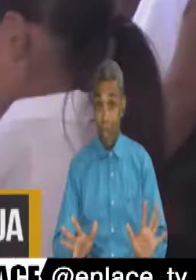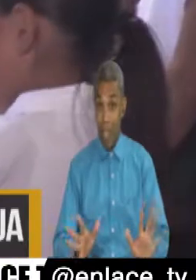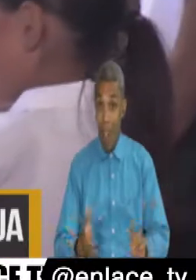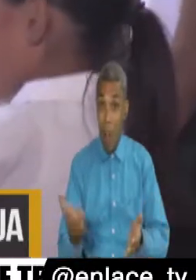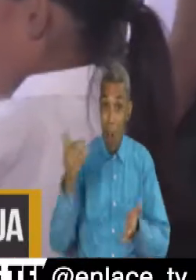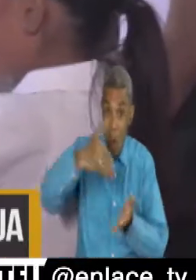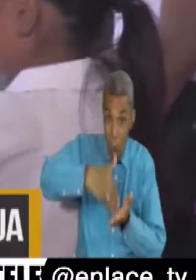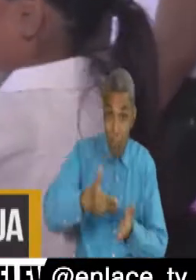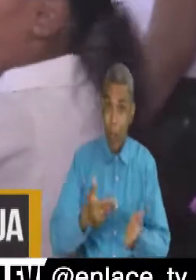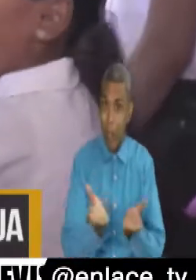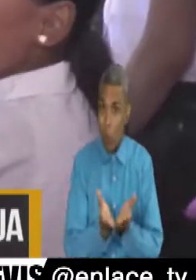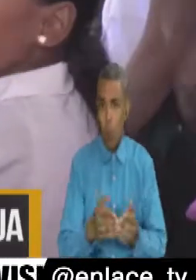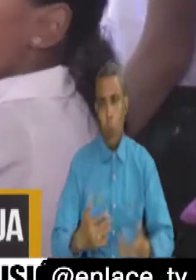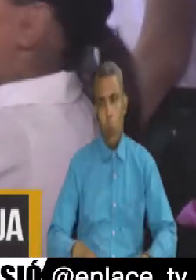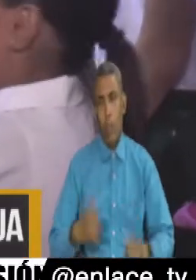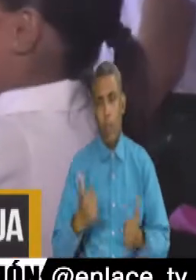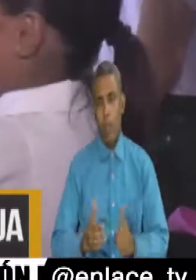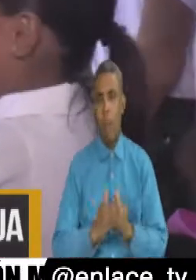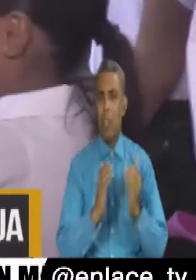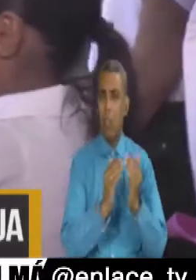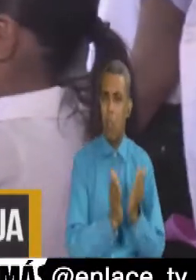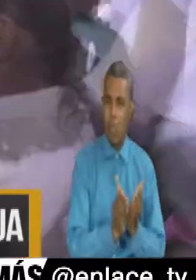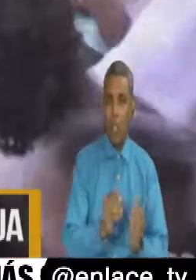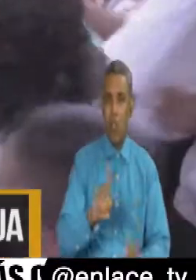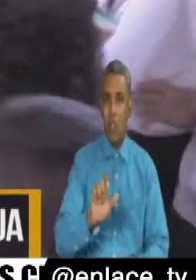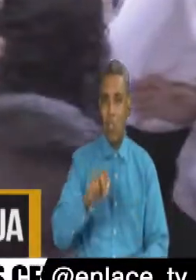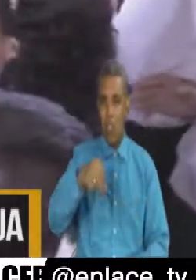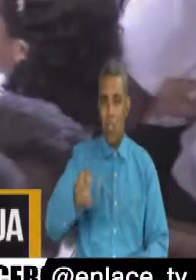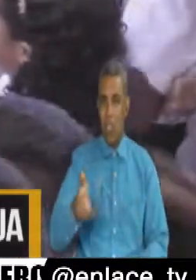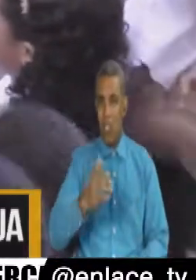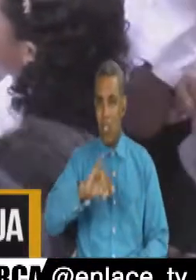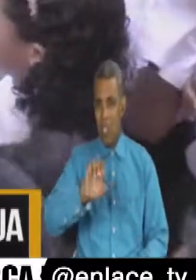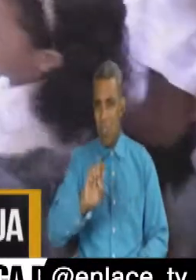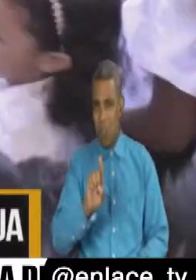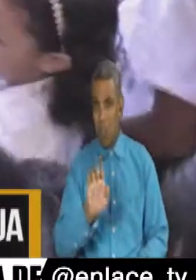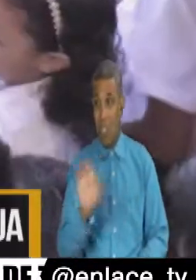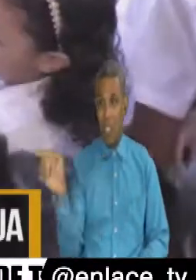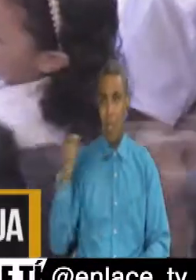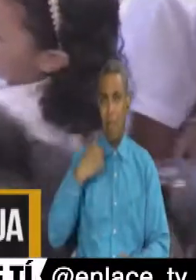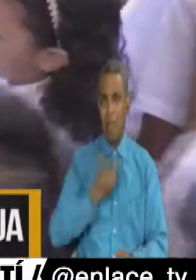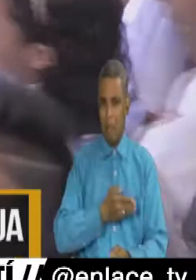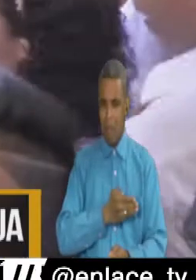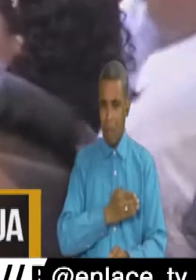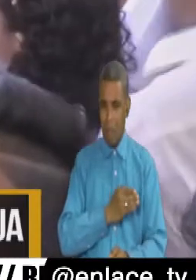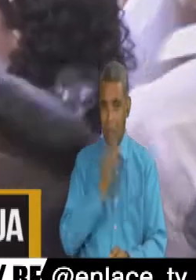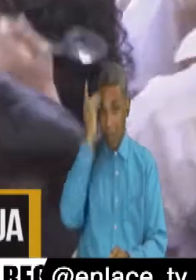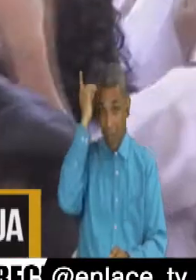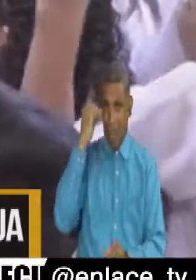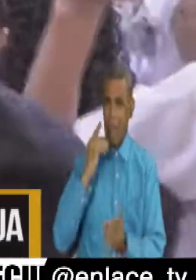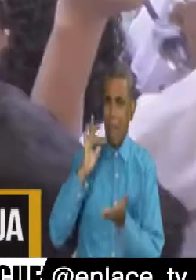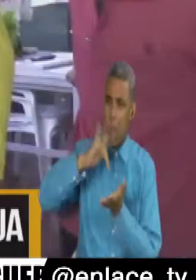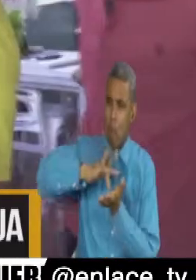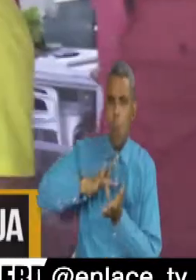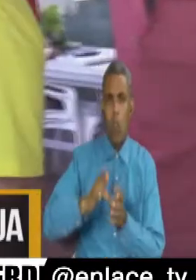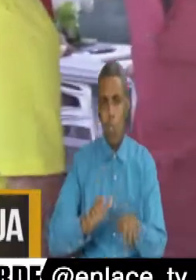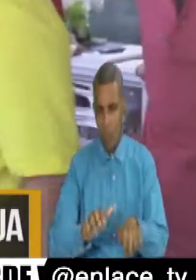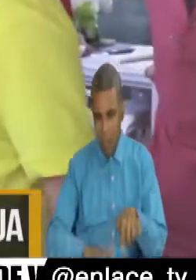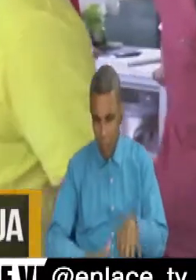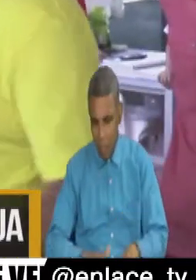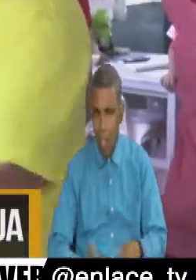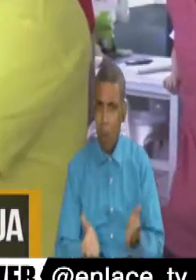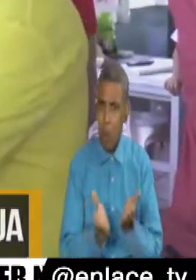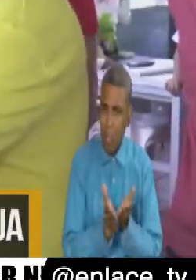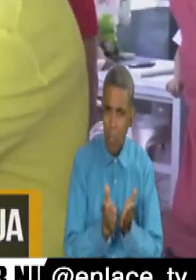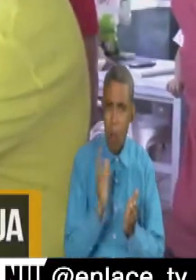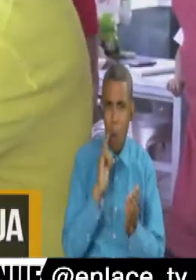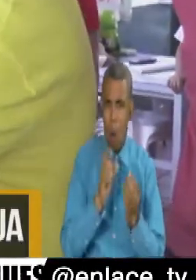meses. Colegios como San José de Provivienda fueron visitados por el burgomaestre, quien también llegó en compañía de secretarios de despacho y el